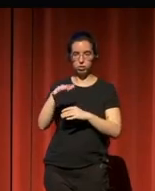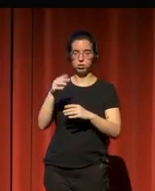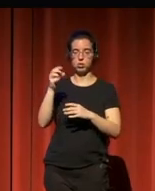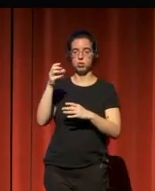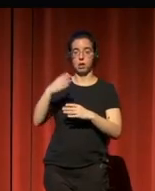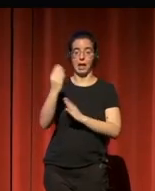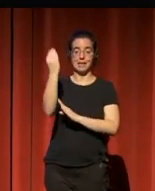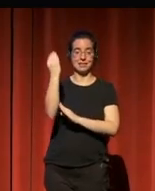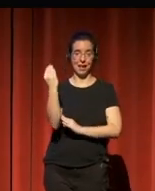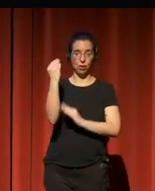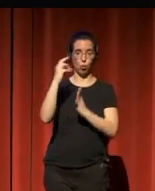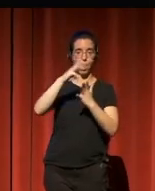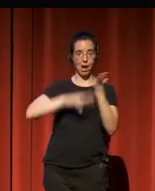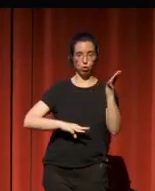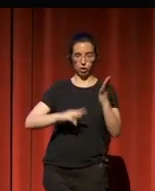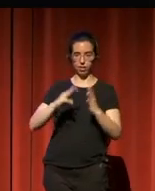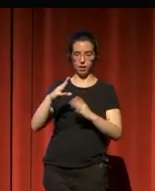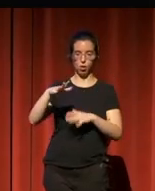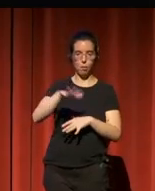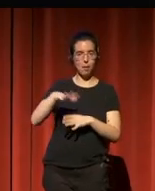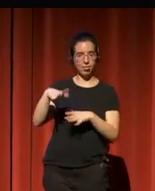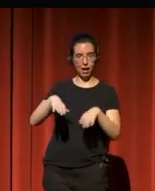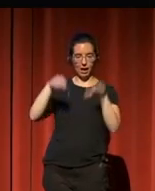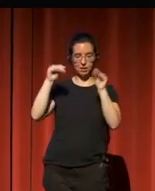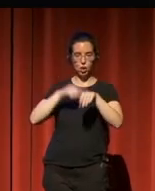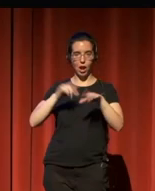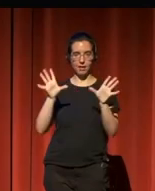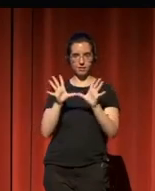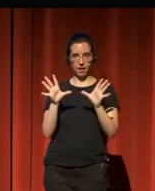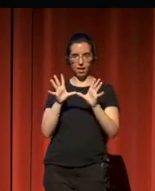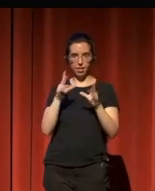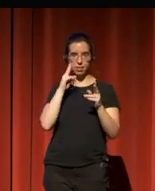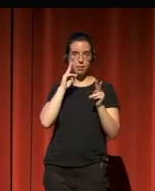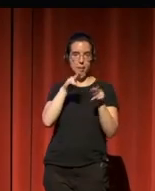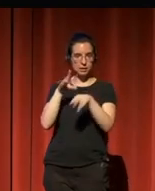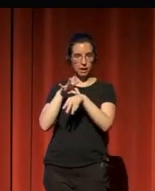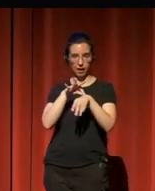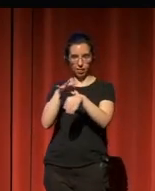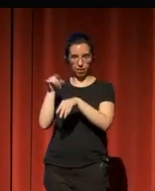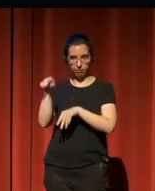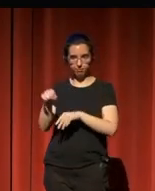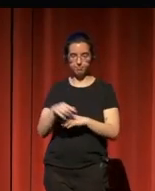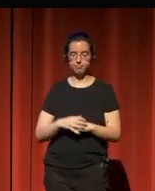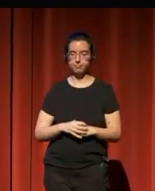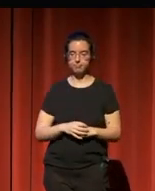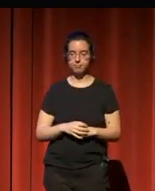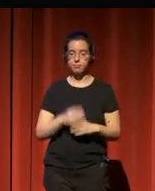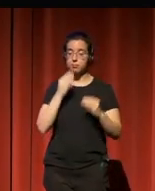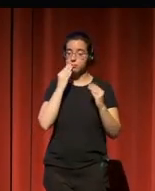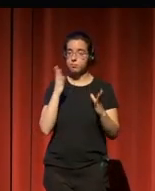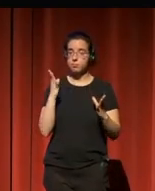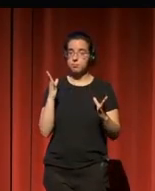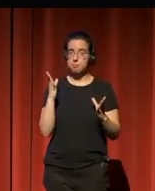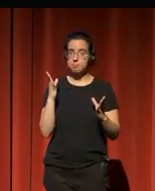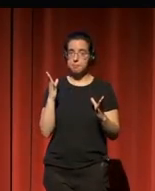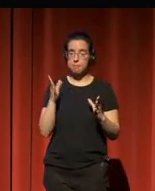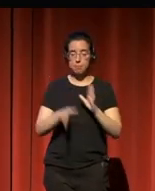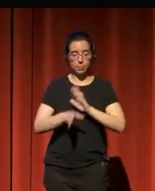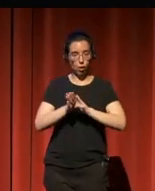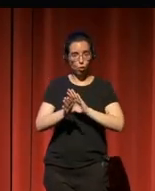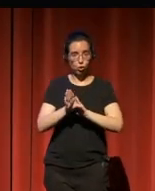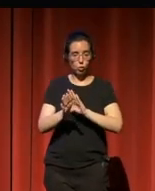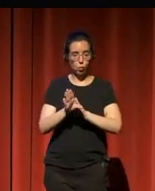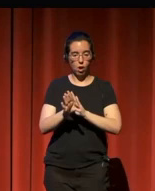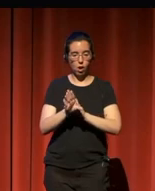tercero en la plaza del Castillo a las 10 para la visita guiada Pues bien Vamos a continuar con